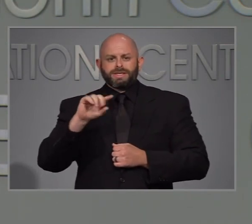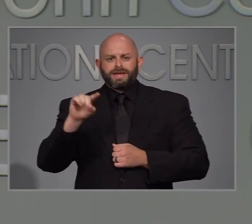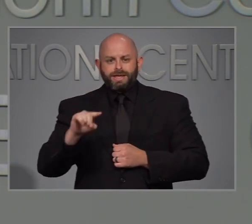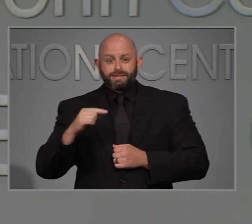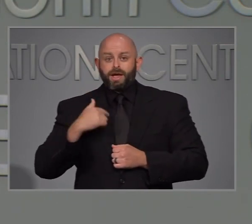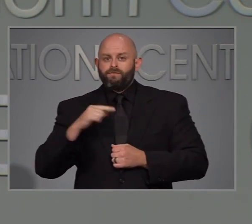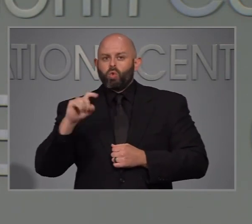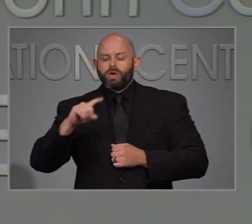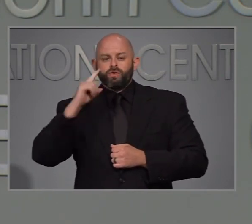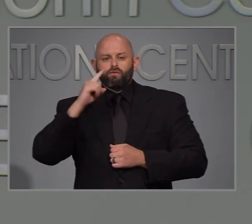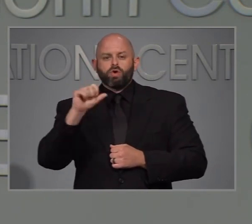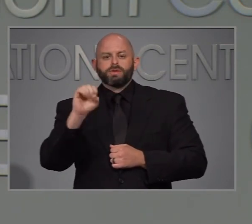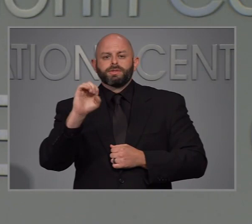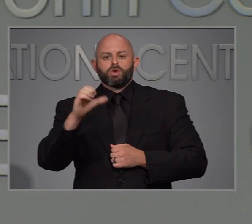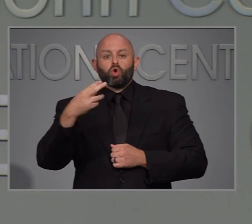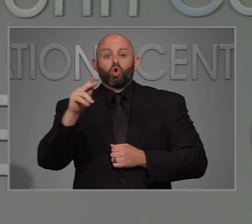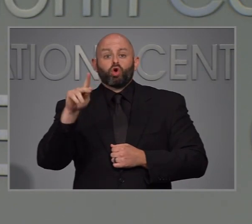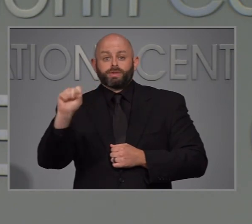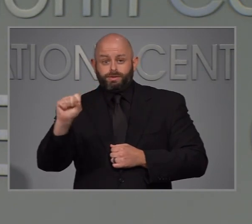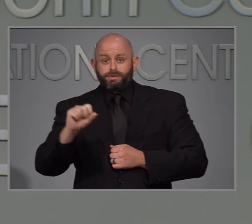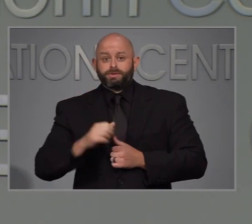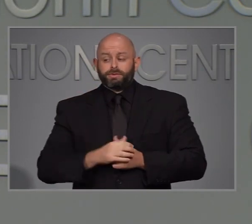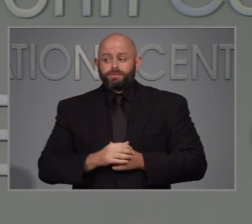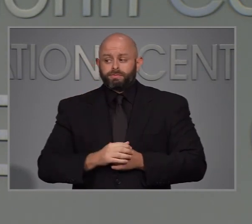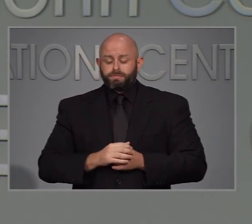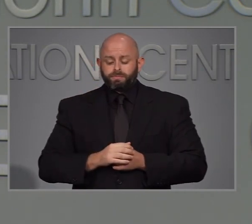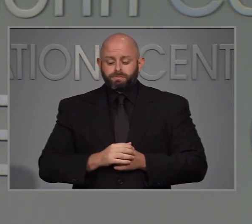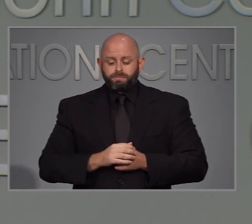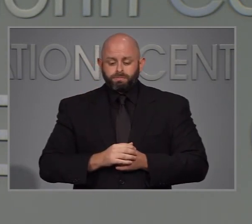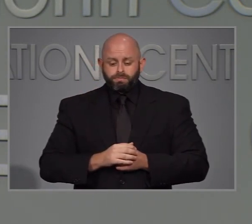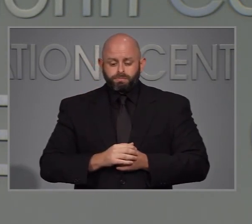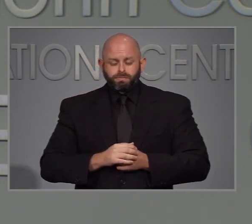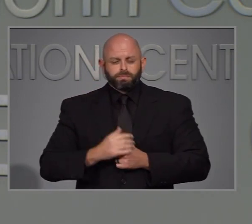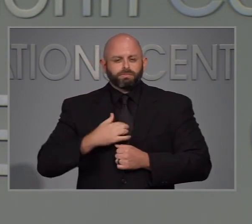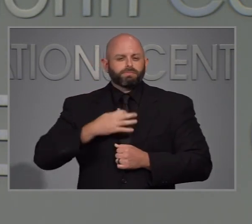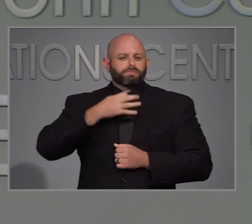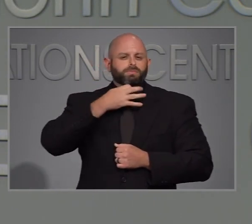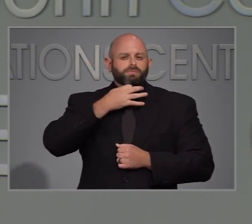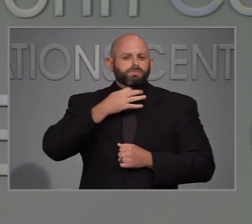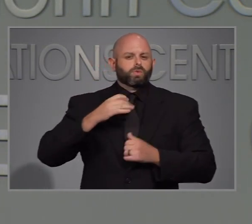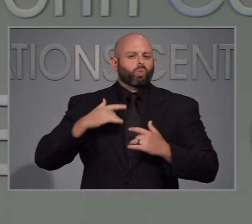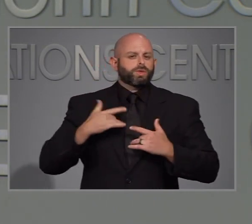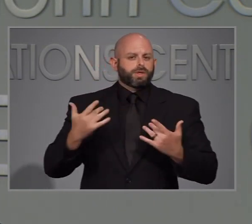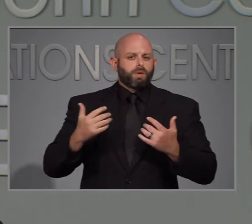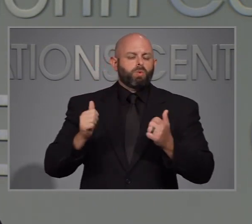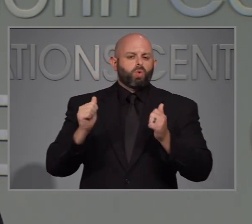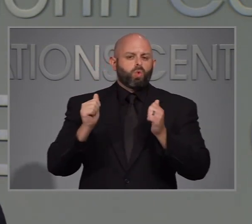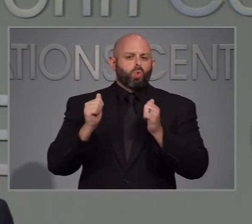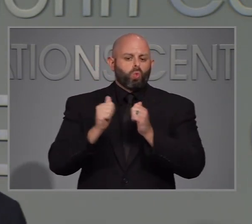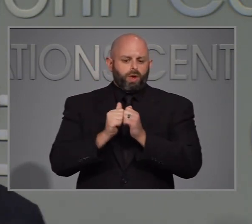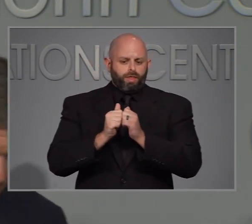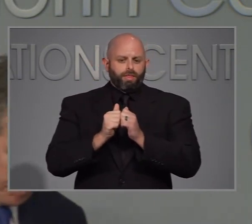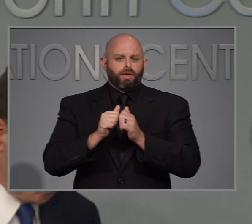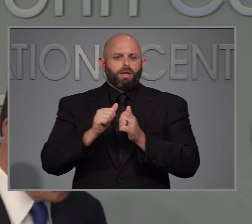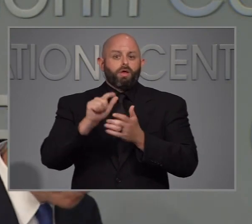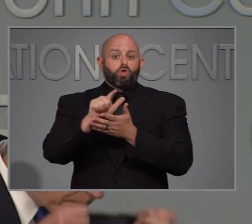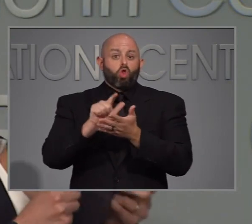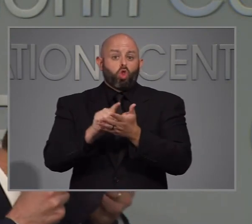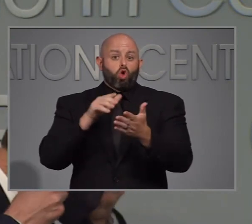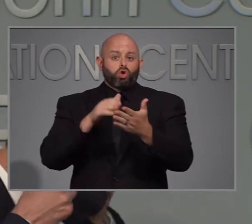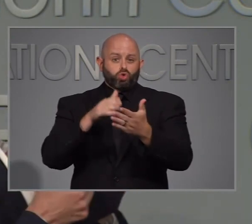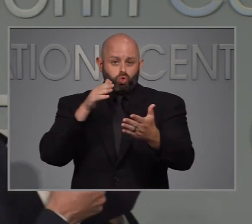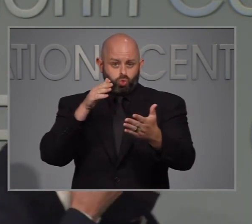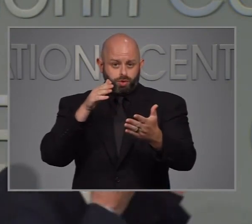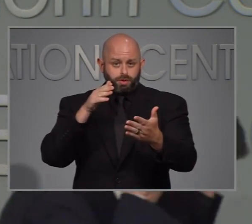Tengo una pregunta para el secretario Hooks. Quiero una actualización de lo que está pasando con respecto a